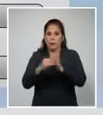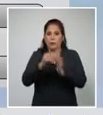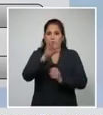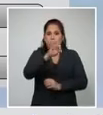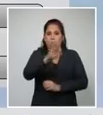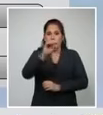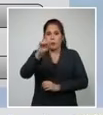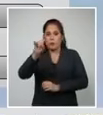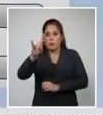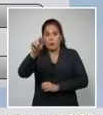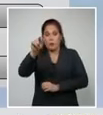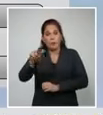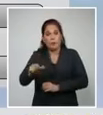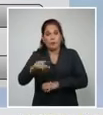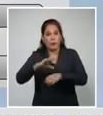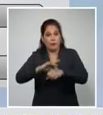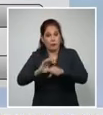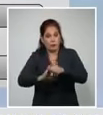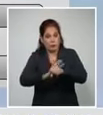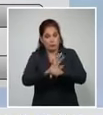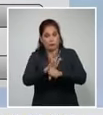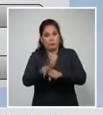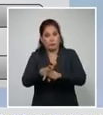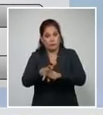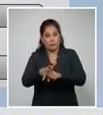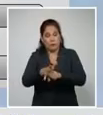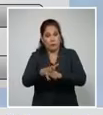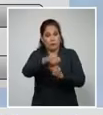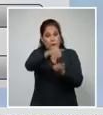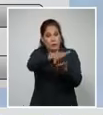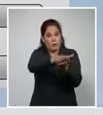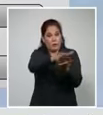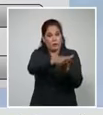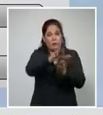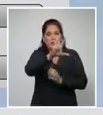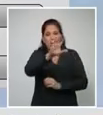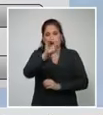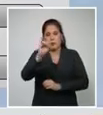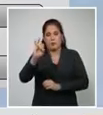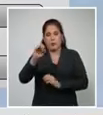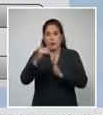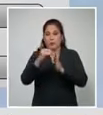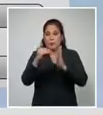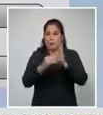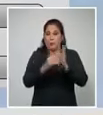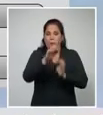191.809 personas con COVID, hace un acumulado de